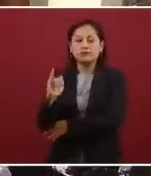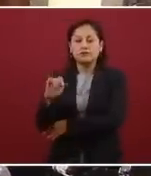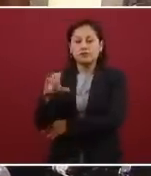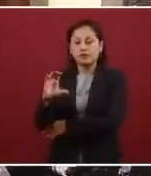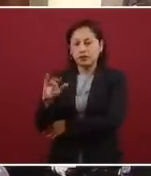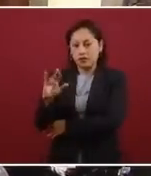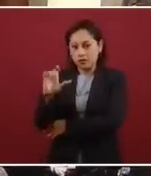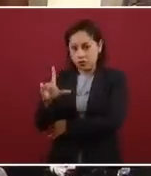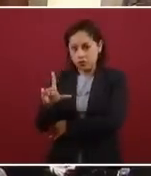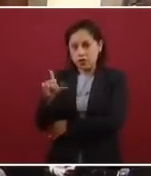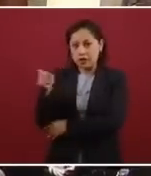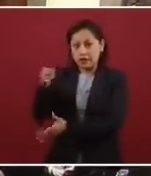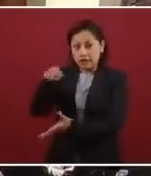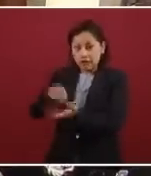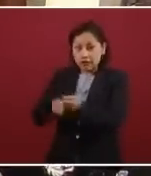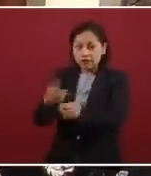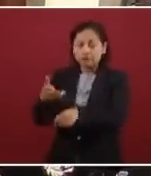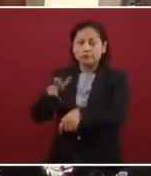hay un hospital